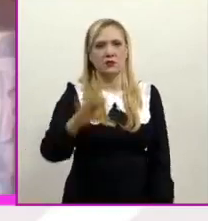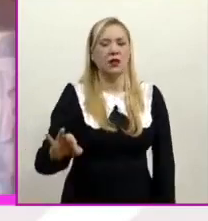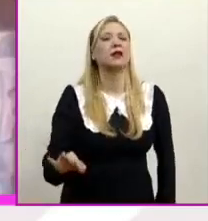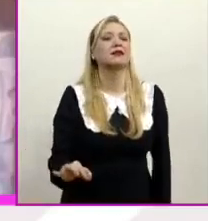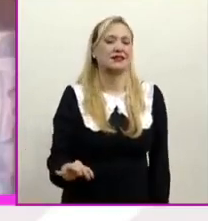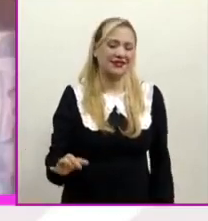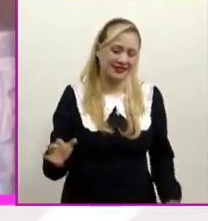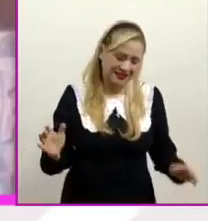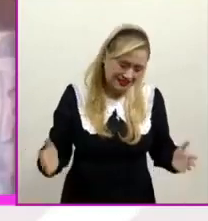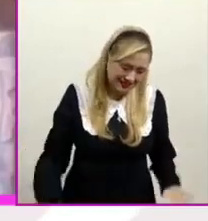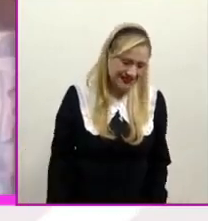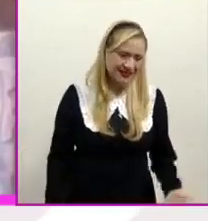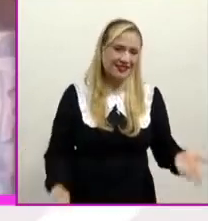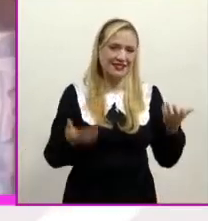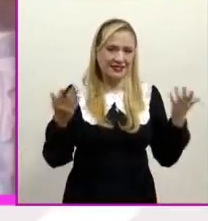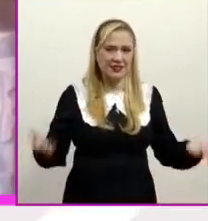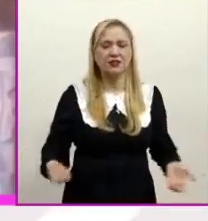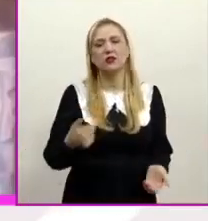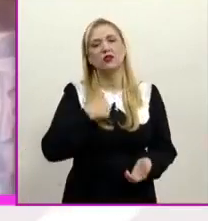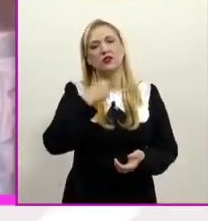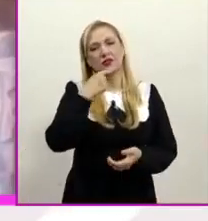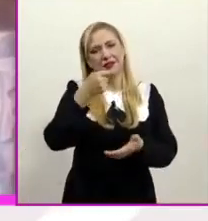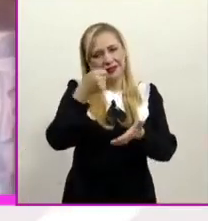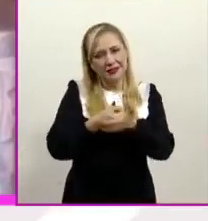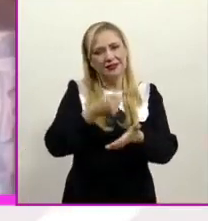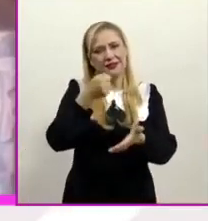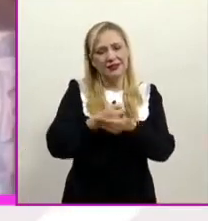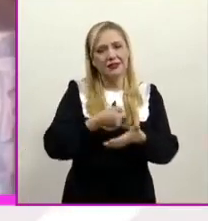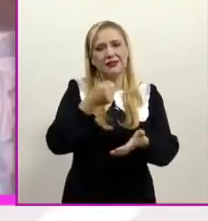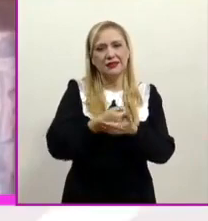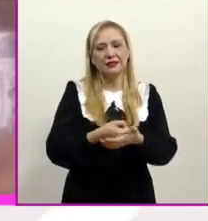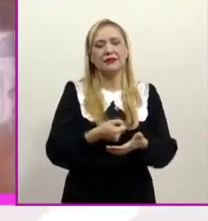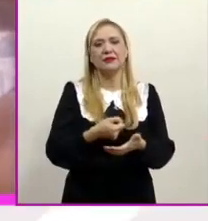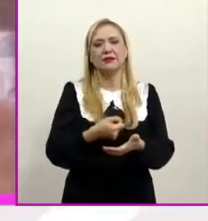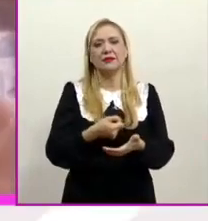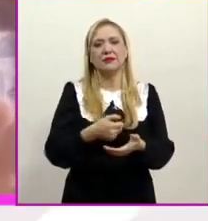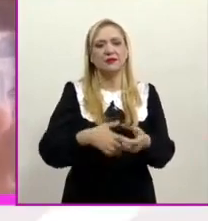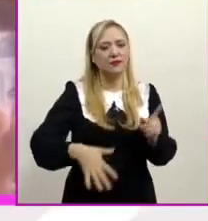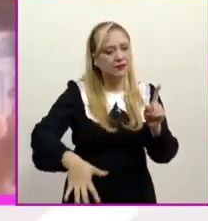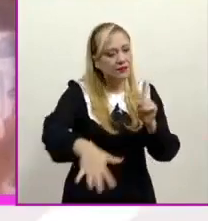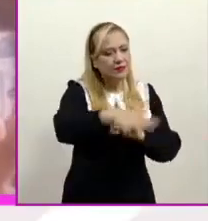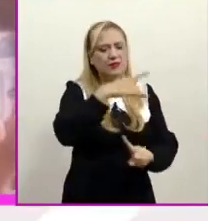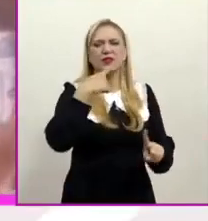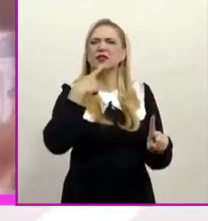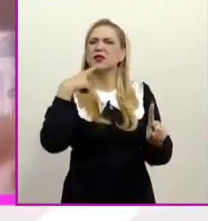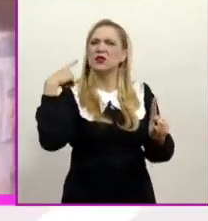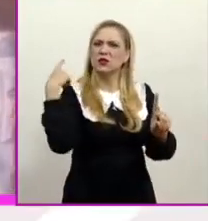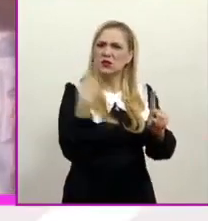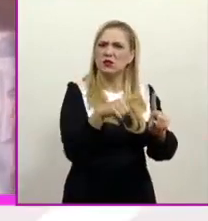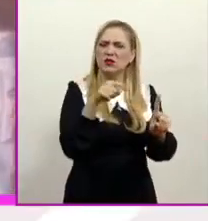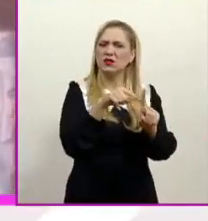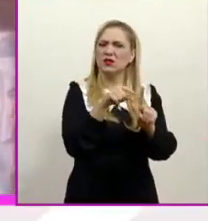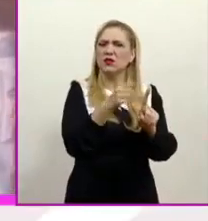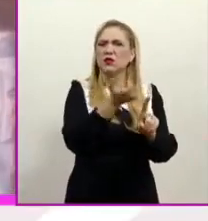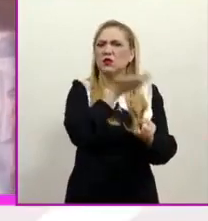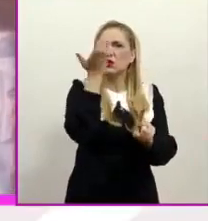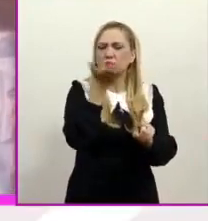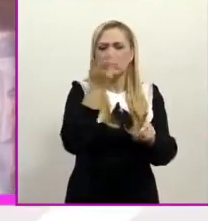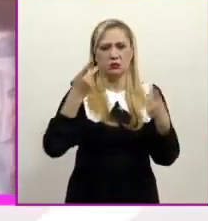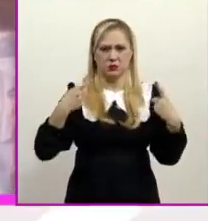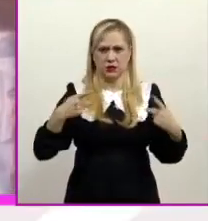pero yo insistiría con que estamos denunciando un sistema, no las personas. Entonces, en ese